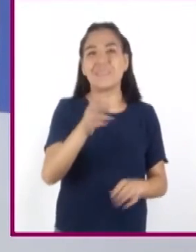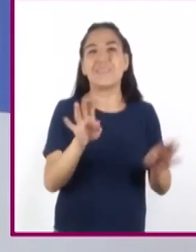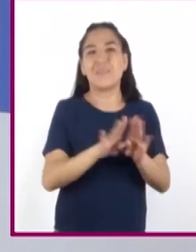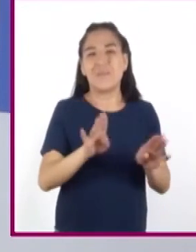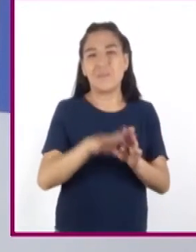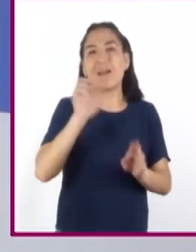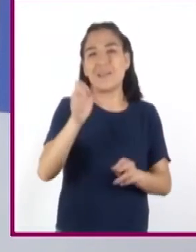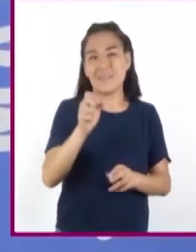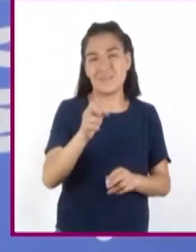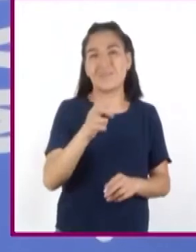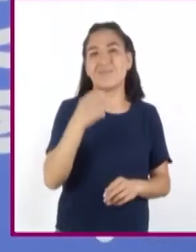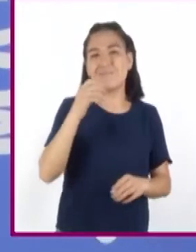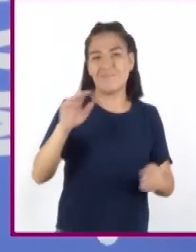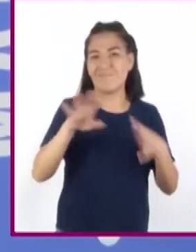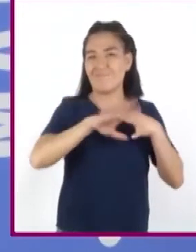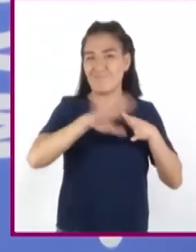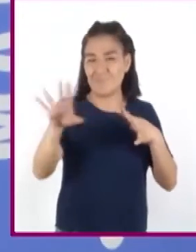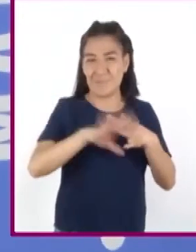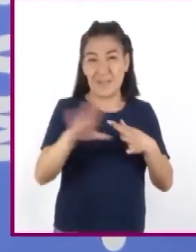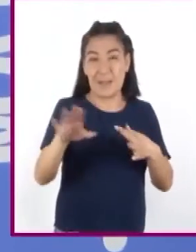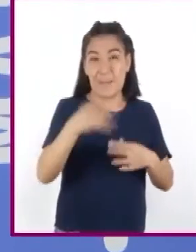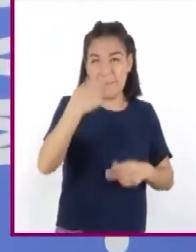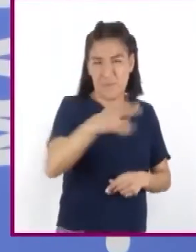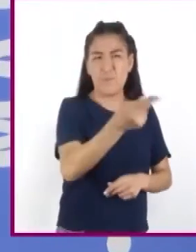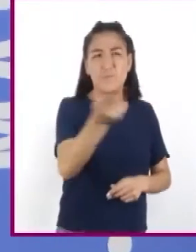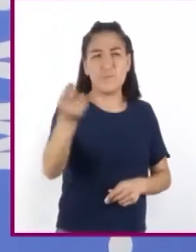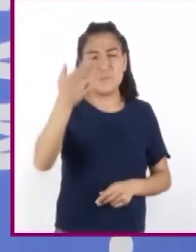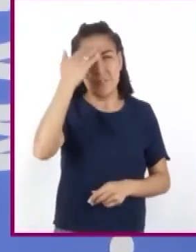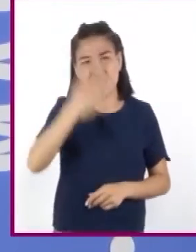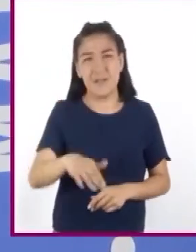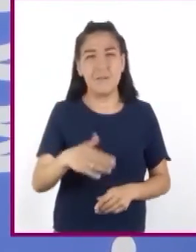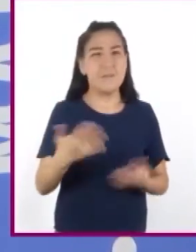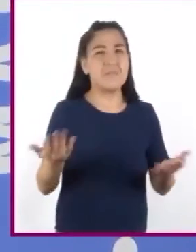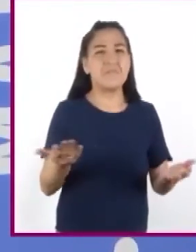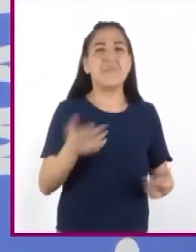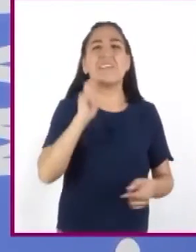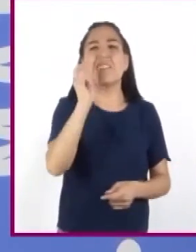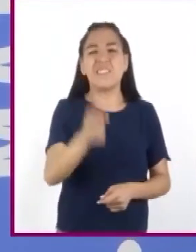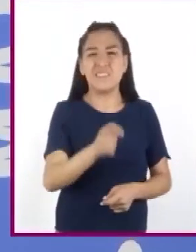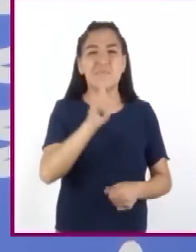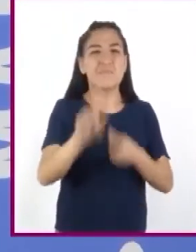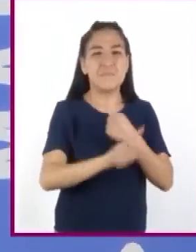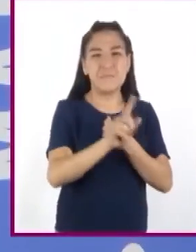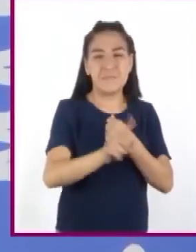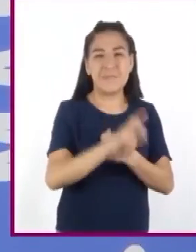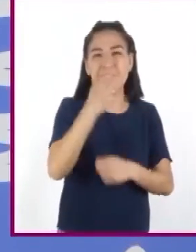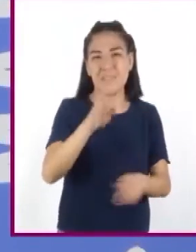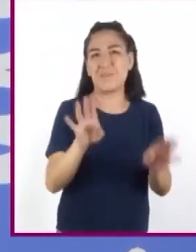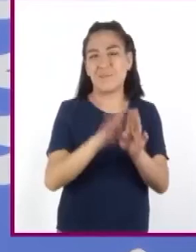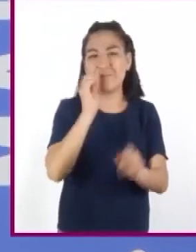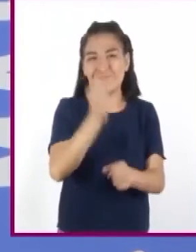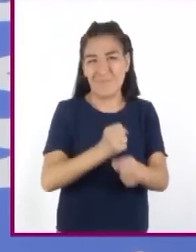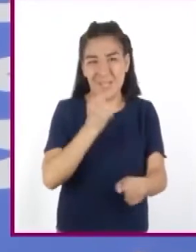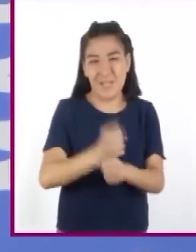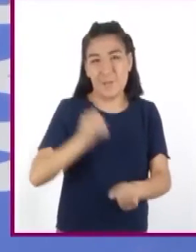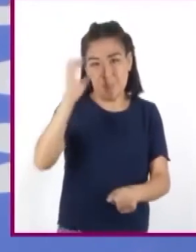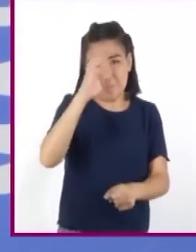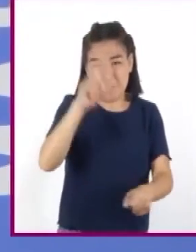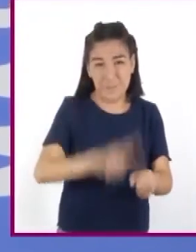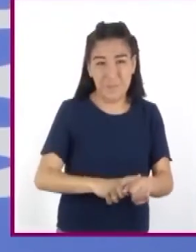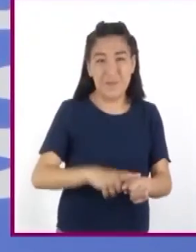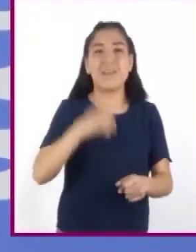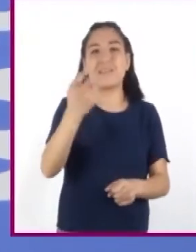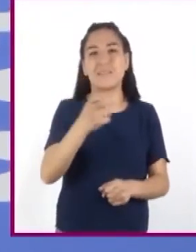movimientos migratorios. Pero ¿ustedes saben en qué afectan a nuestras prácticas culturales y a la